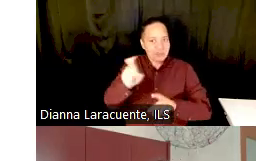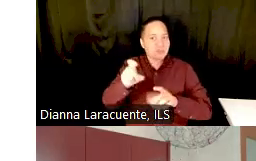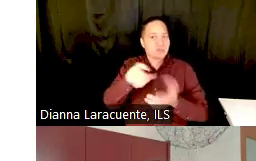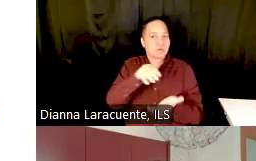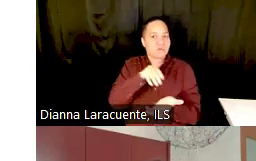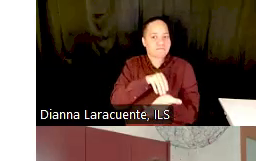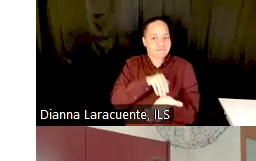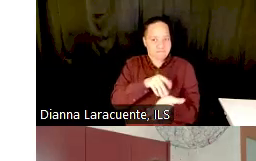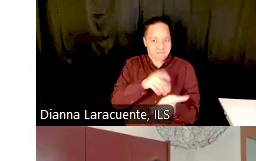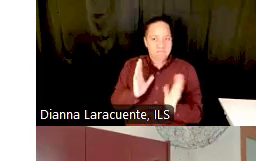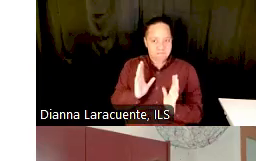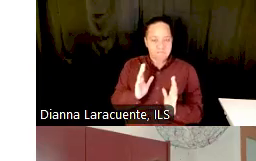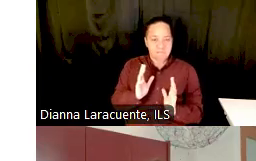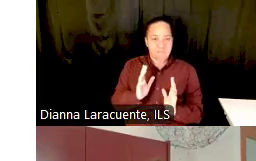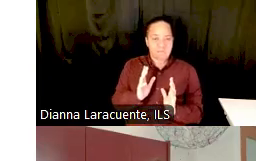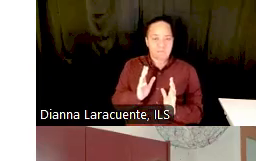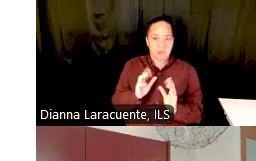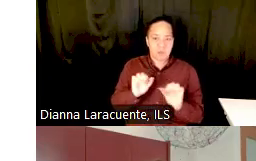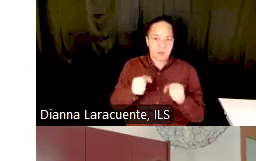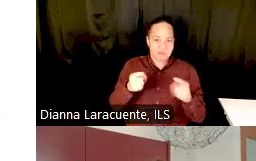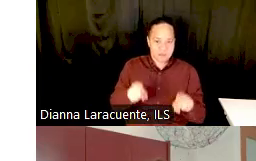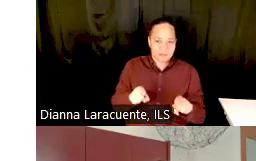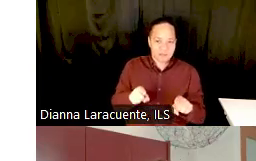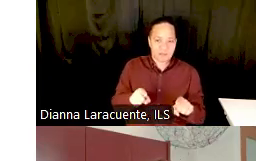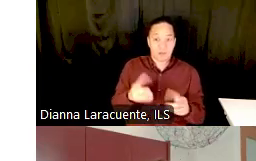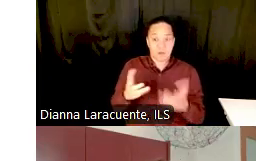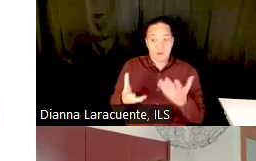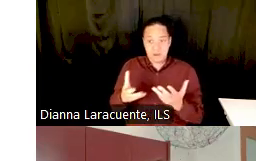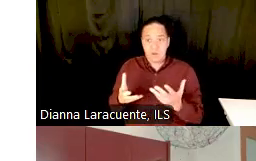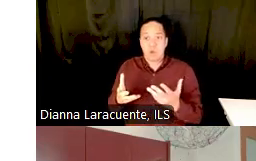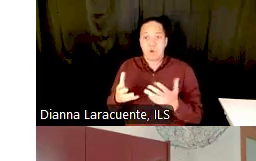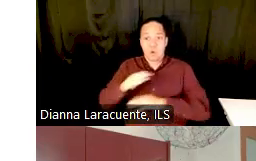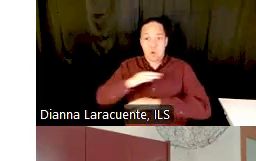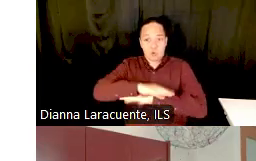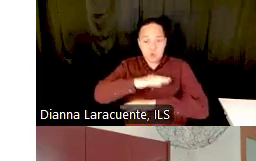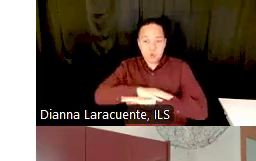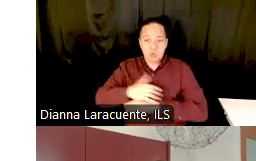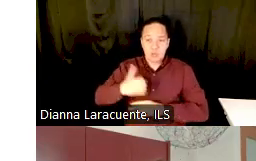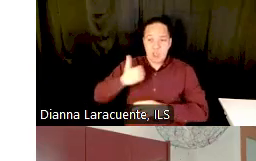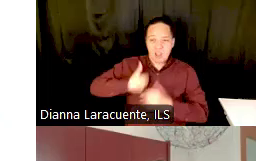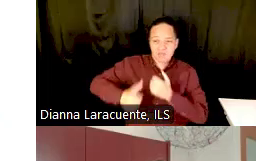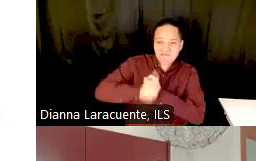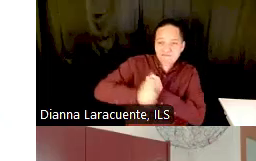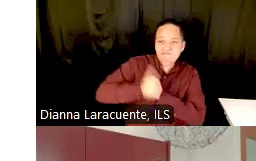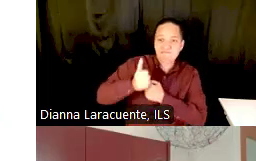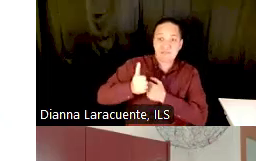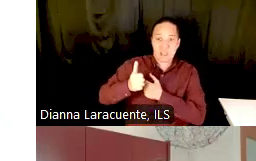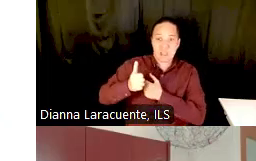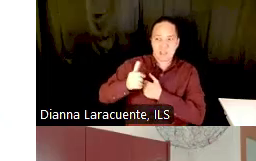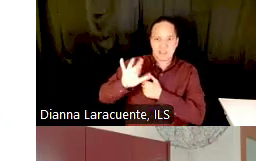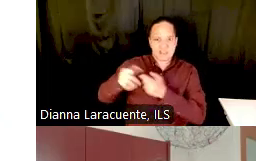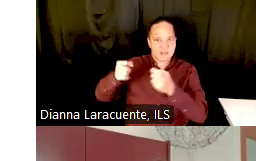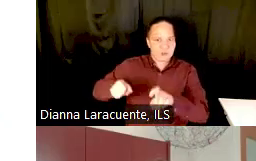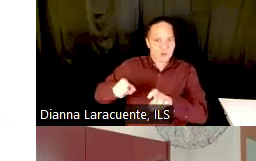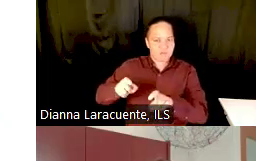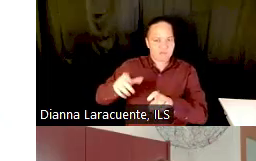pudiera darse. Ya entonces sí pudiéramos estar hablando de una conducta agresiva, violenta, amenazante, y eso es peligroso y lo vamos a mencionar ya